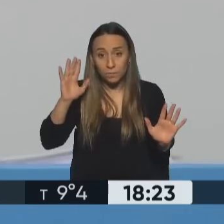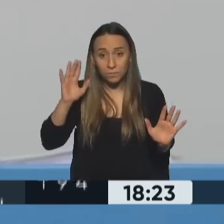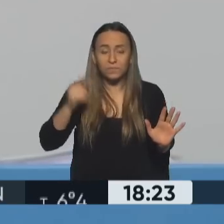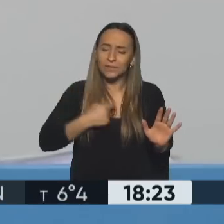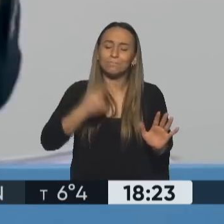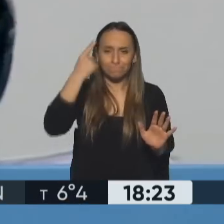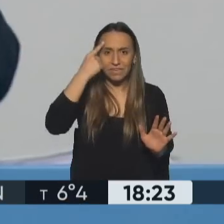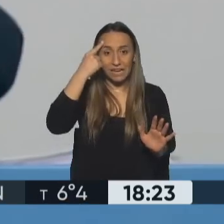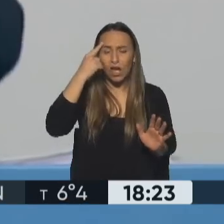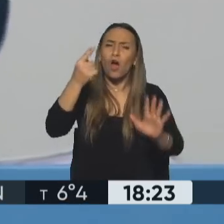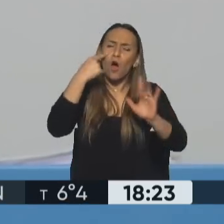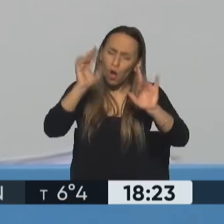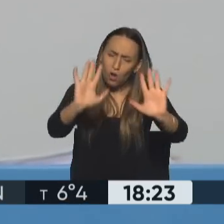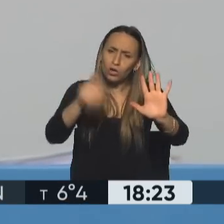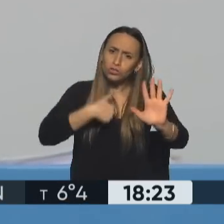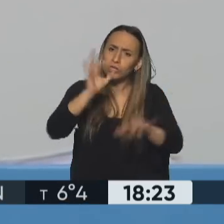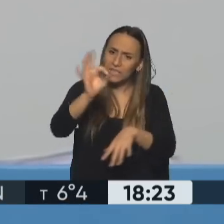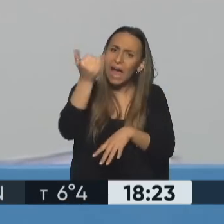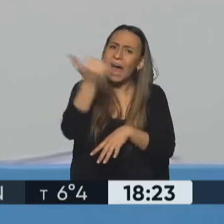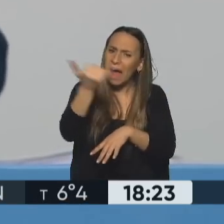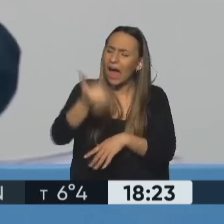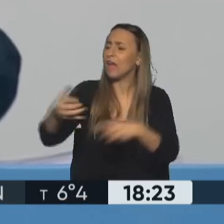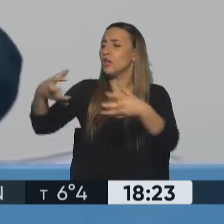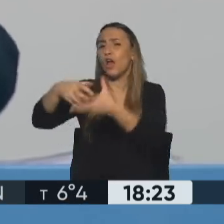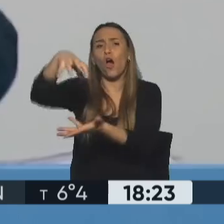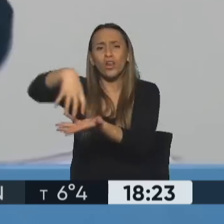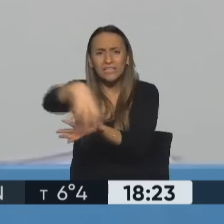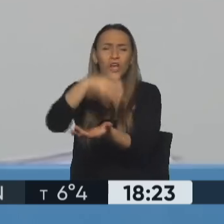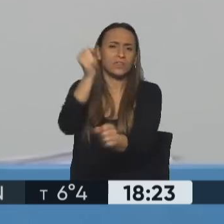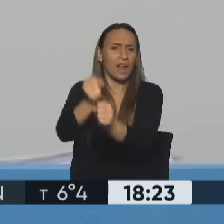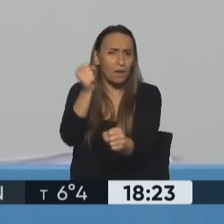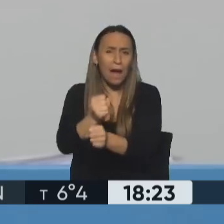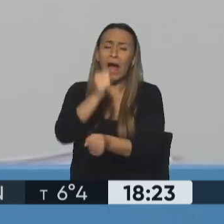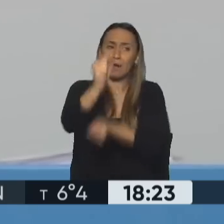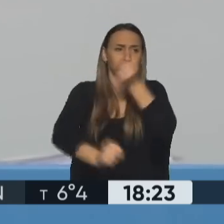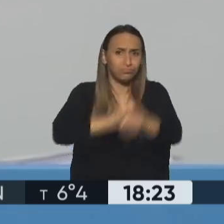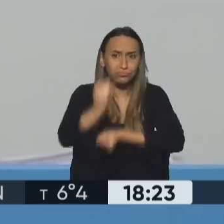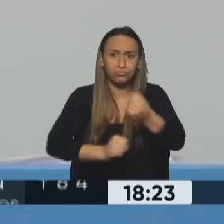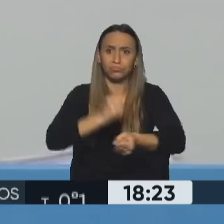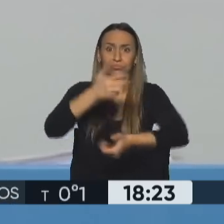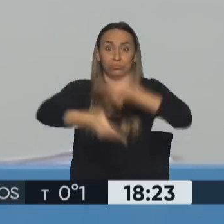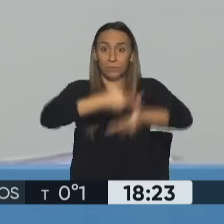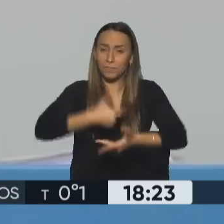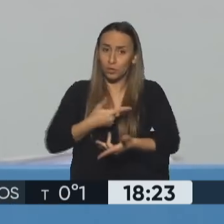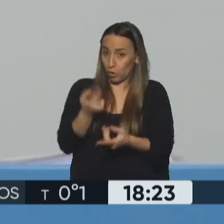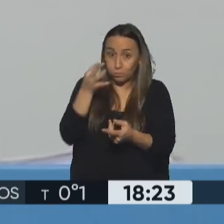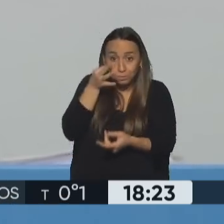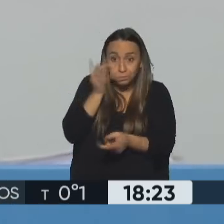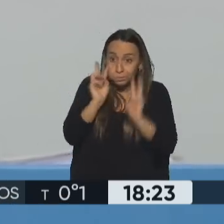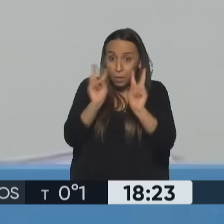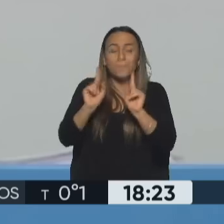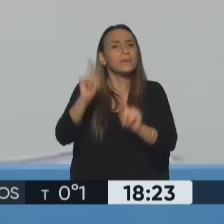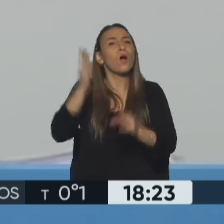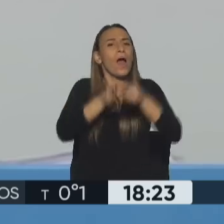que además, ojo, sé que hay cooperativas que laburan, que producen, que hacen cosas, porque las vi también trabajar en la época que